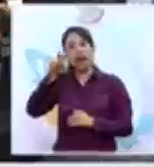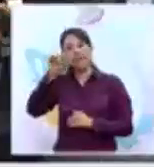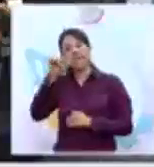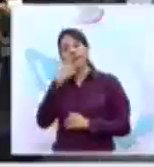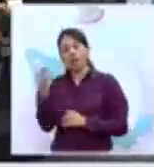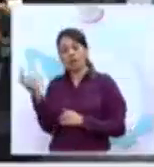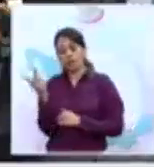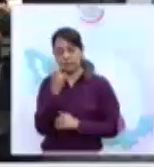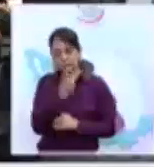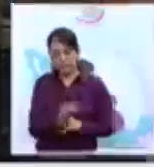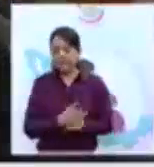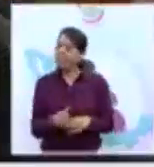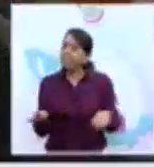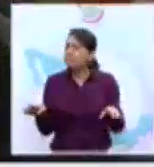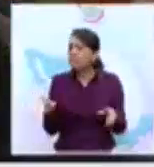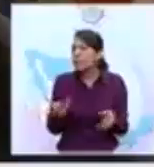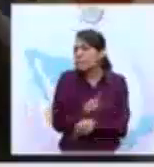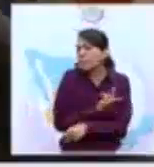mercado desplaza,